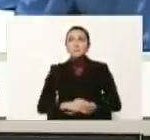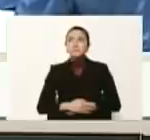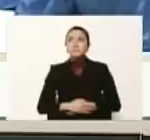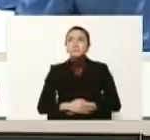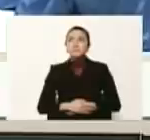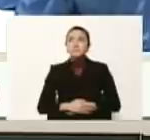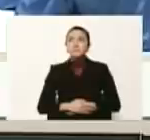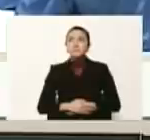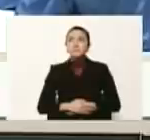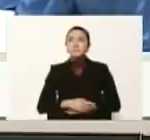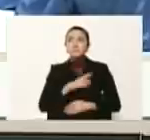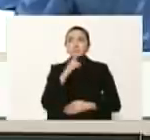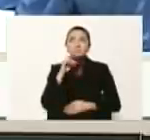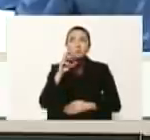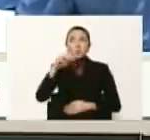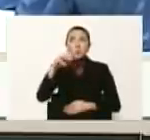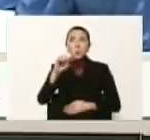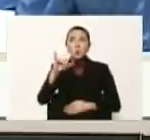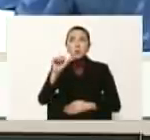Moïse Jovenel.